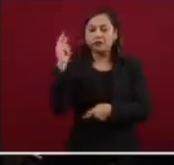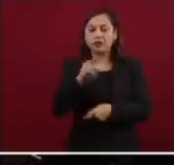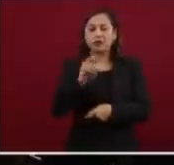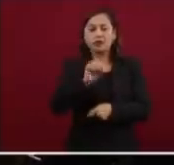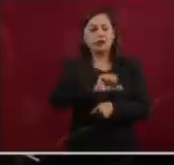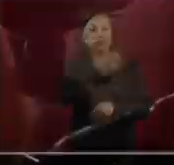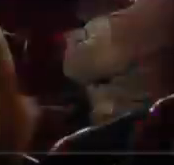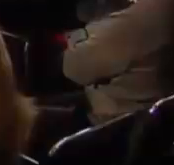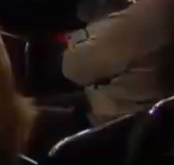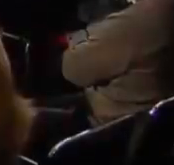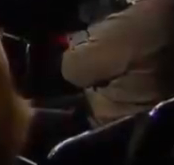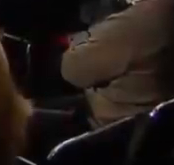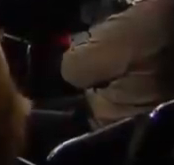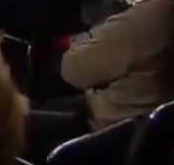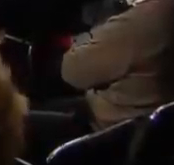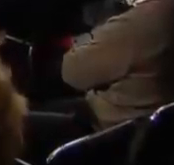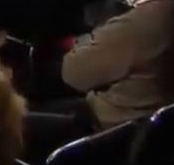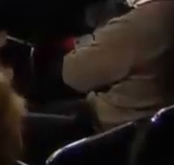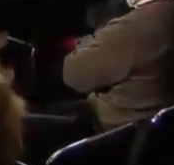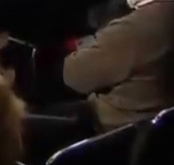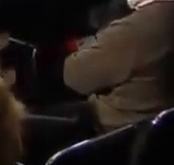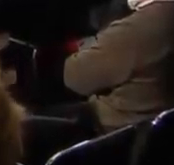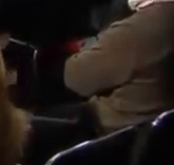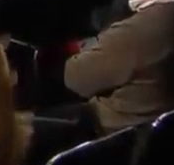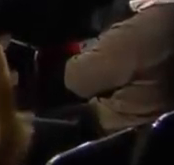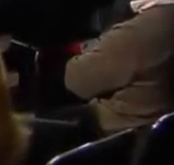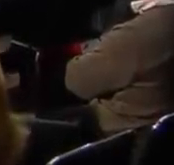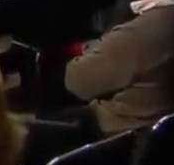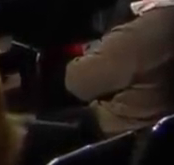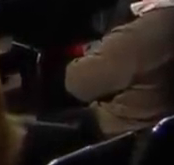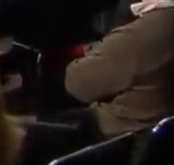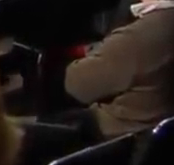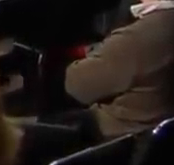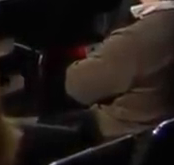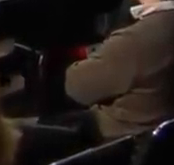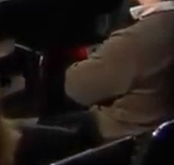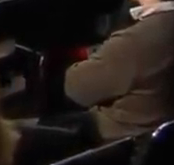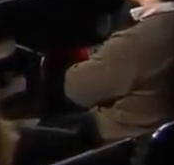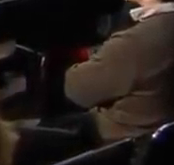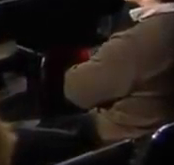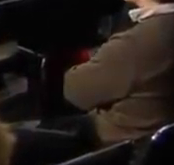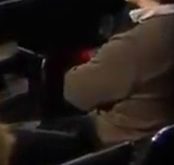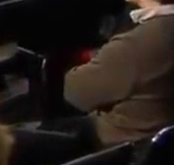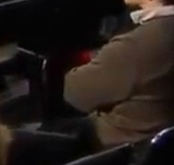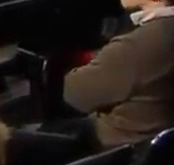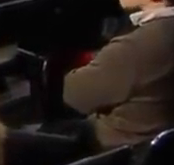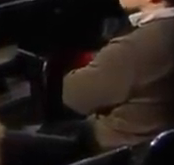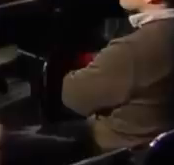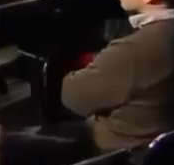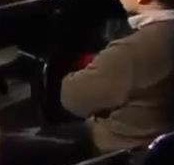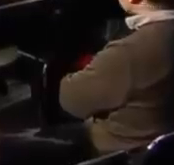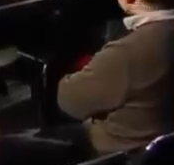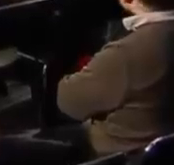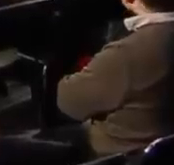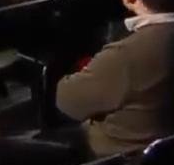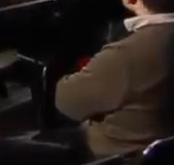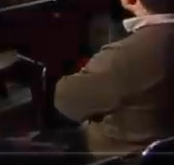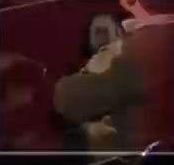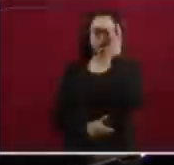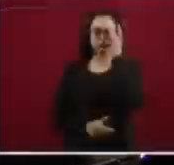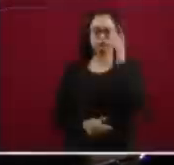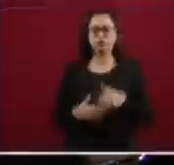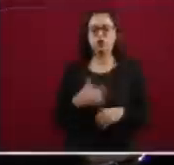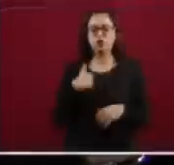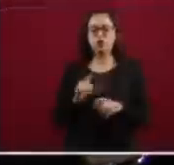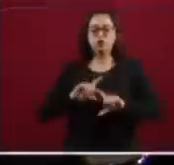es que no a vos procuró nada más decir estoy muy contento de estar aquí